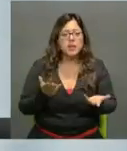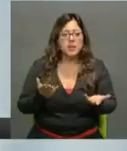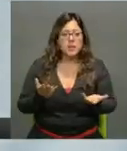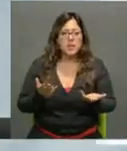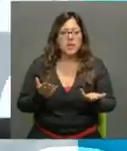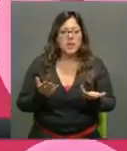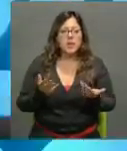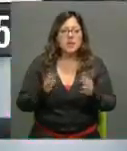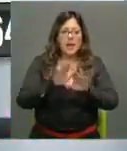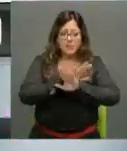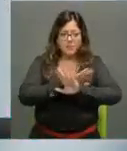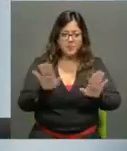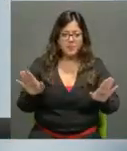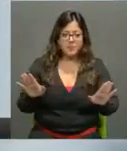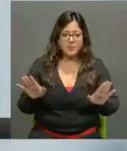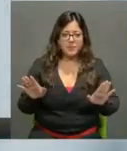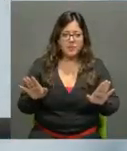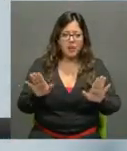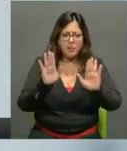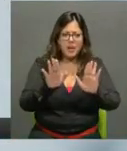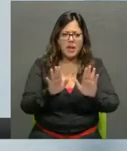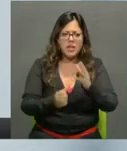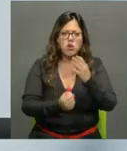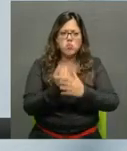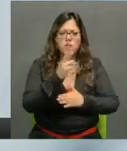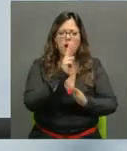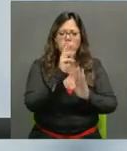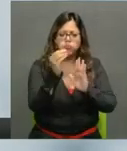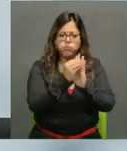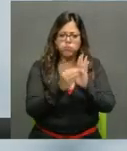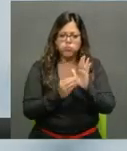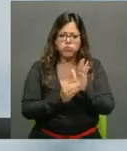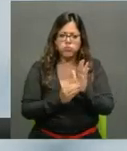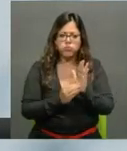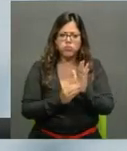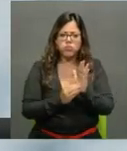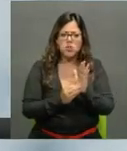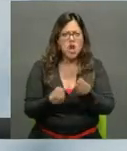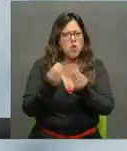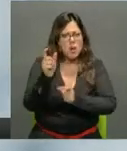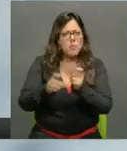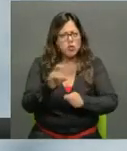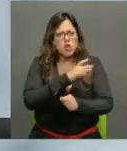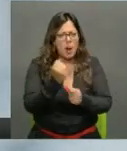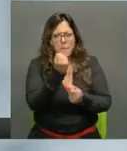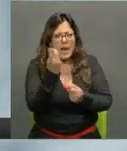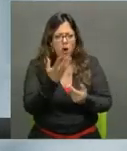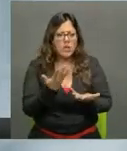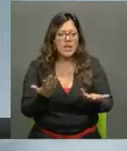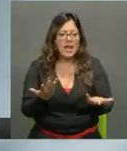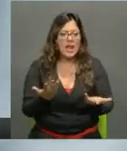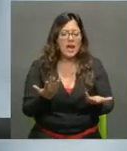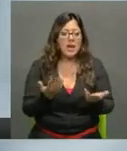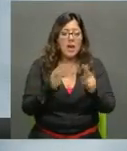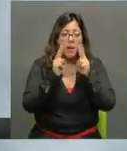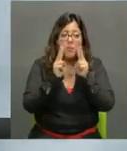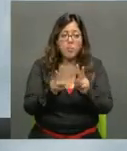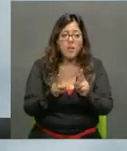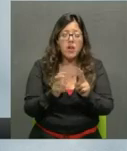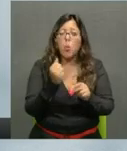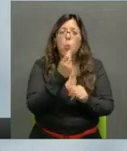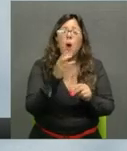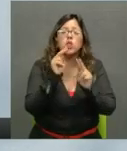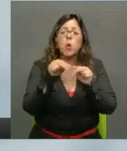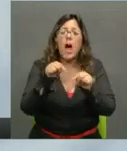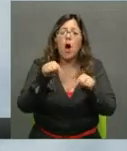vamos a tener un nuevo... Puede haber nuevo cómputo tan rápido. ¿Qué somos buenos los chilenos para contar? 98-61 era el anterior. Díganme de inmediato cuánto es lo de